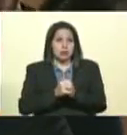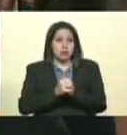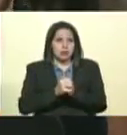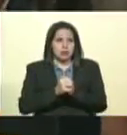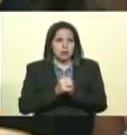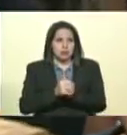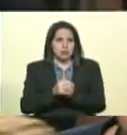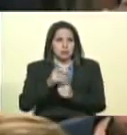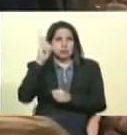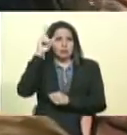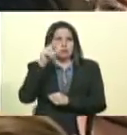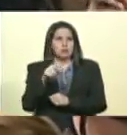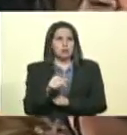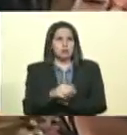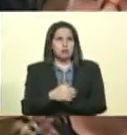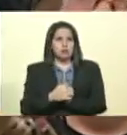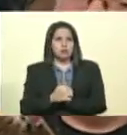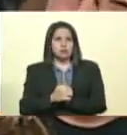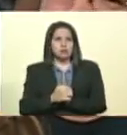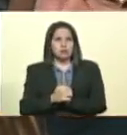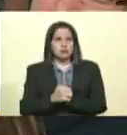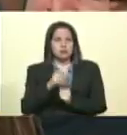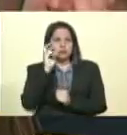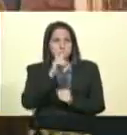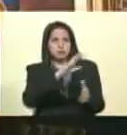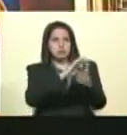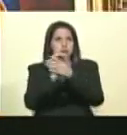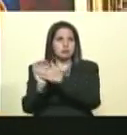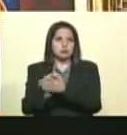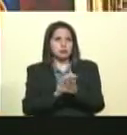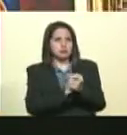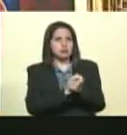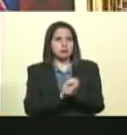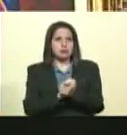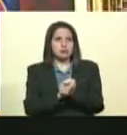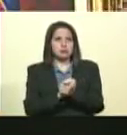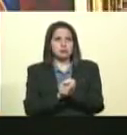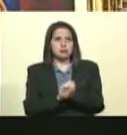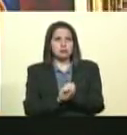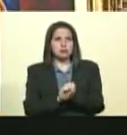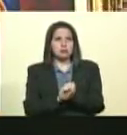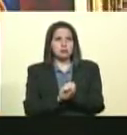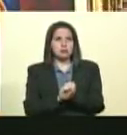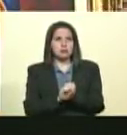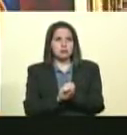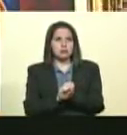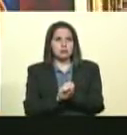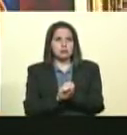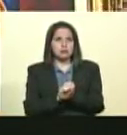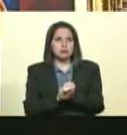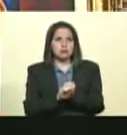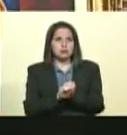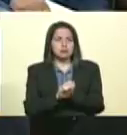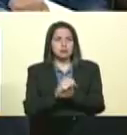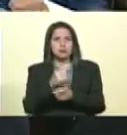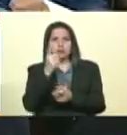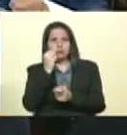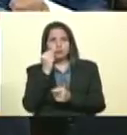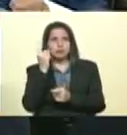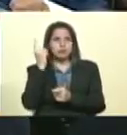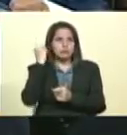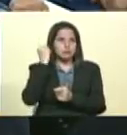todos los días, Octavio, camaradas, Octavia, Octavios y Octavias.